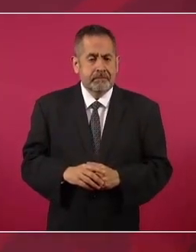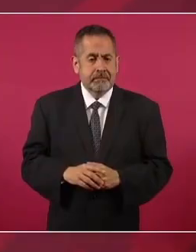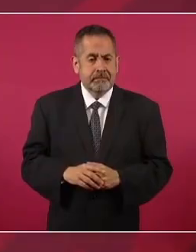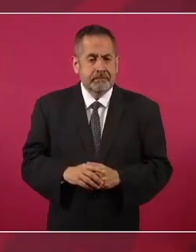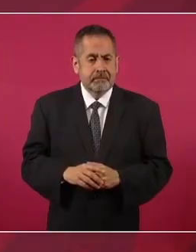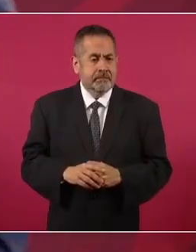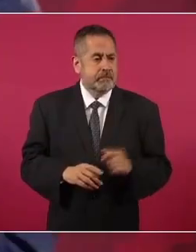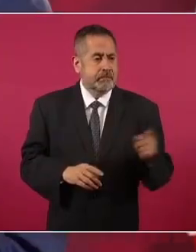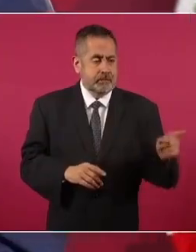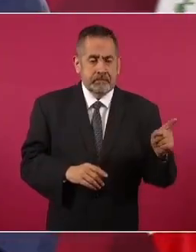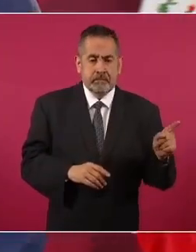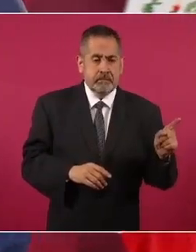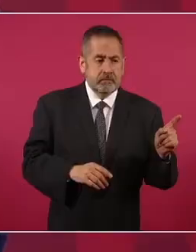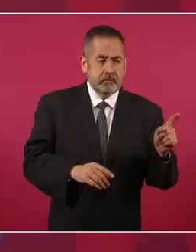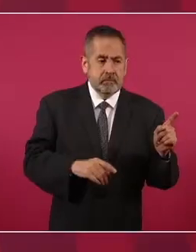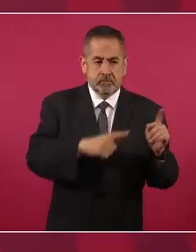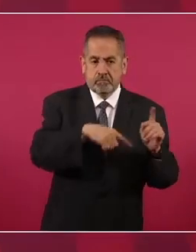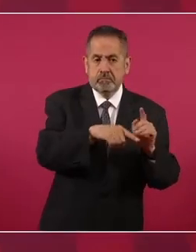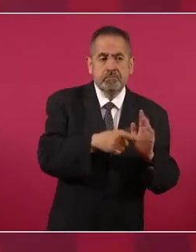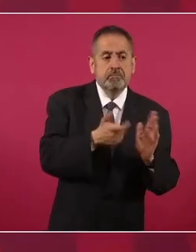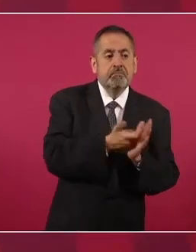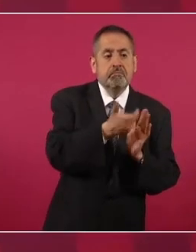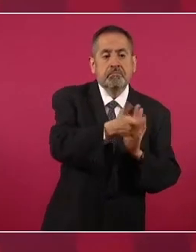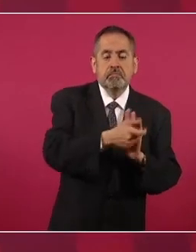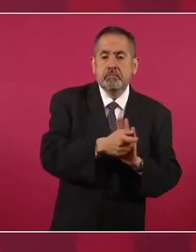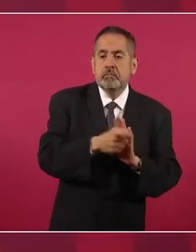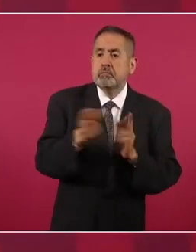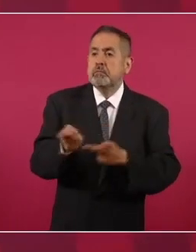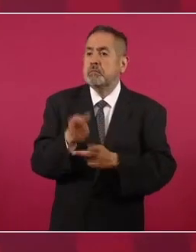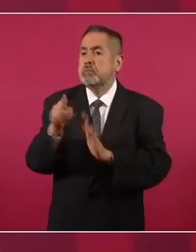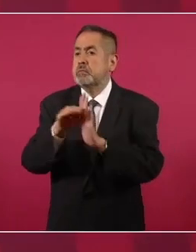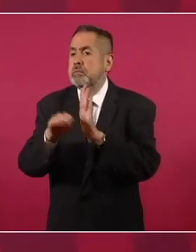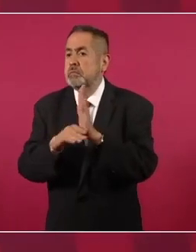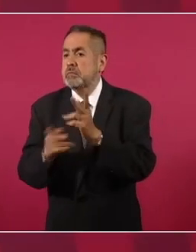una encuesta que ellos pagaron